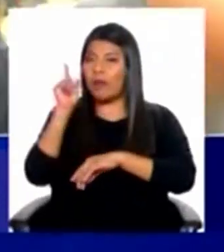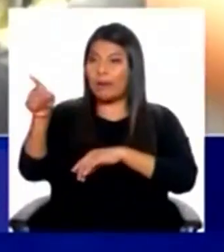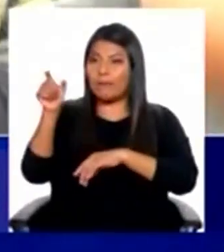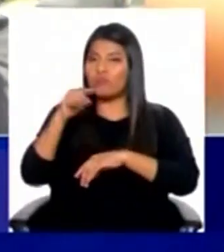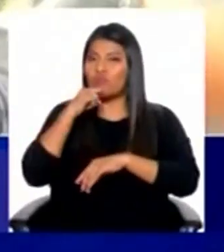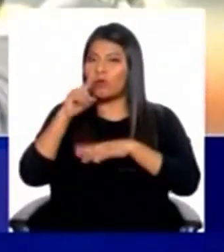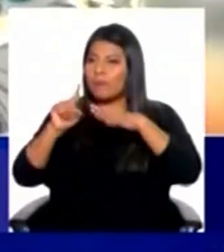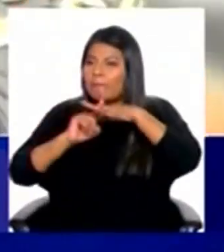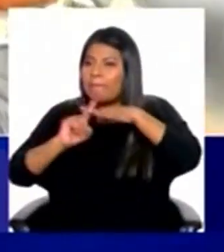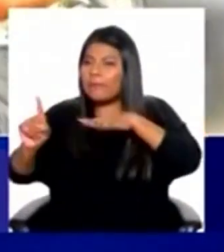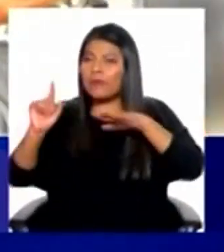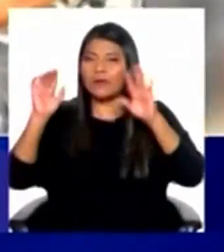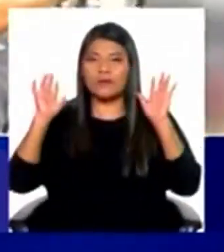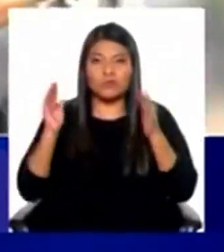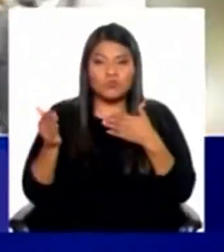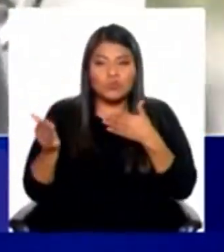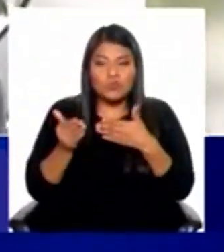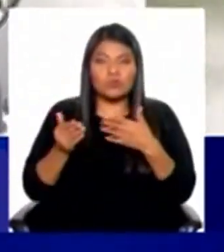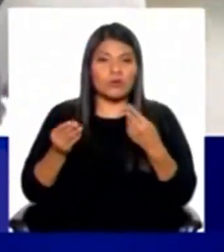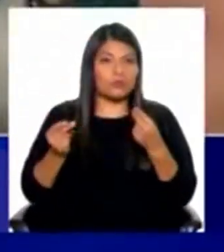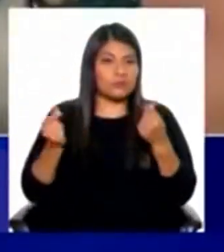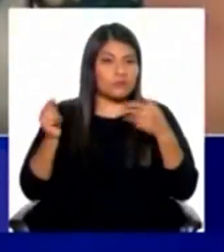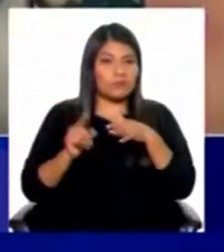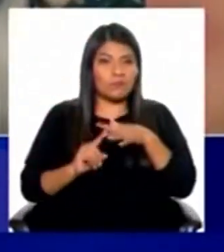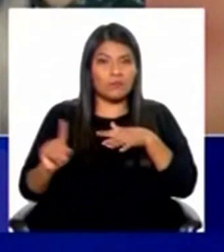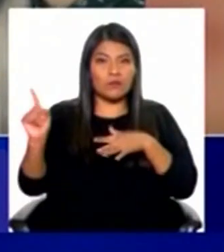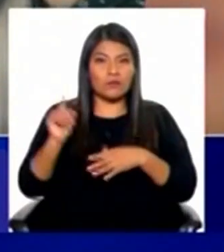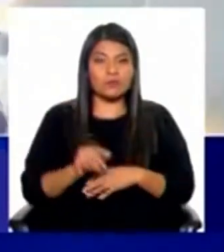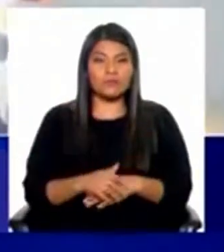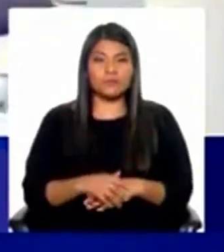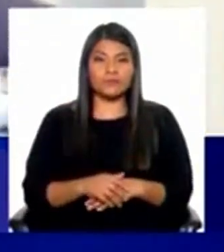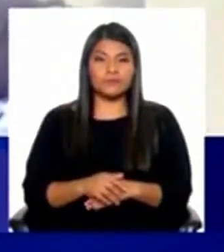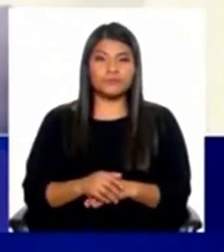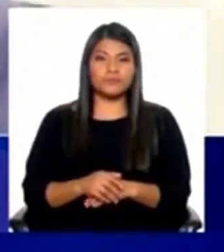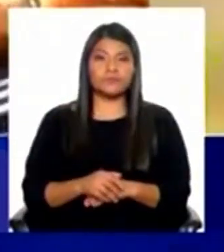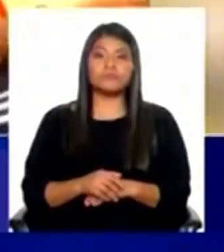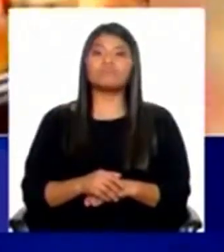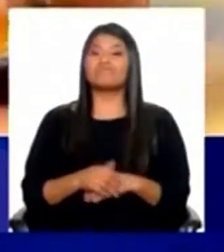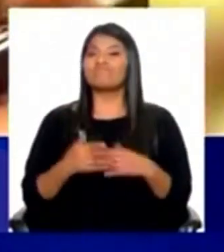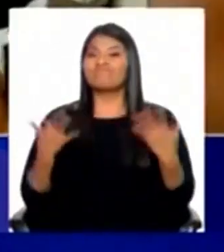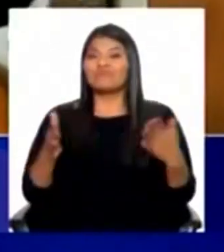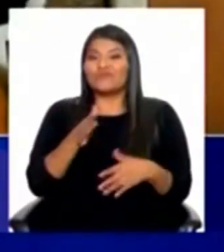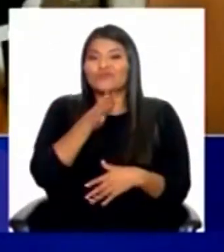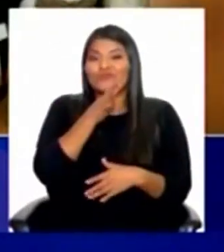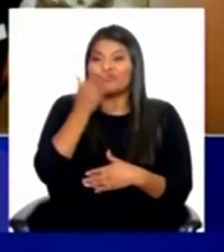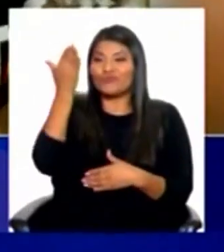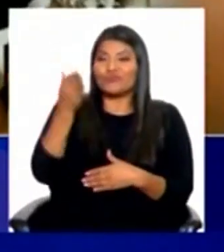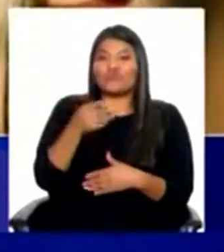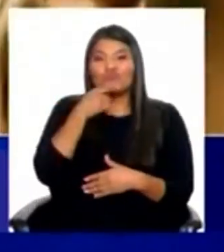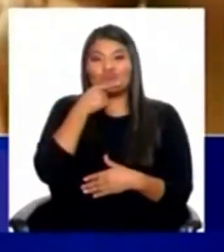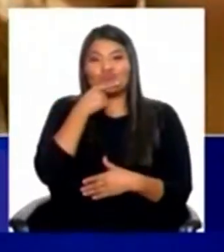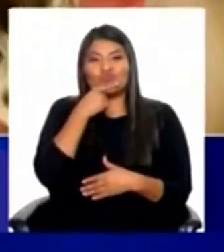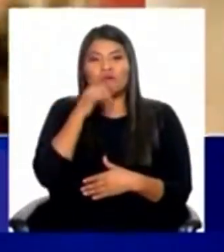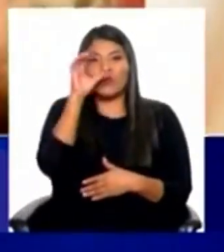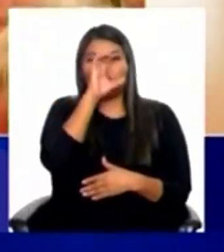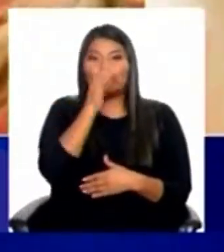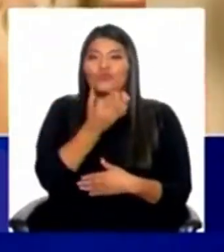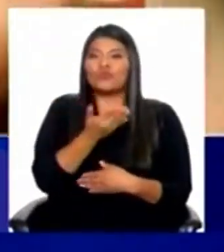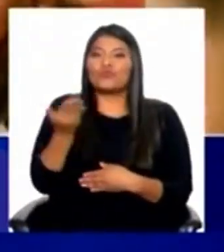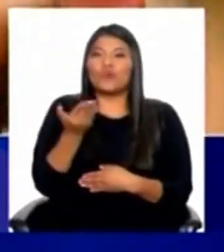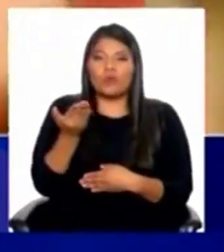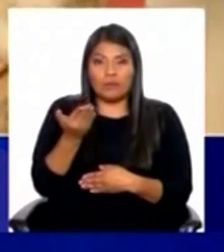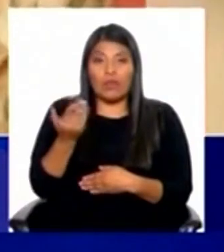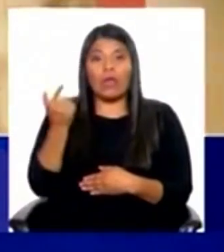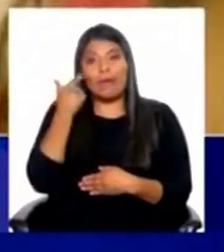que es evidente, es inminente. Por supuesto, ¿no? No se sabe precisamente el día de hoy dónde se encuentra esta persona. Por ejemplo. Lo que podría empezar a hacer la